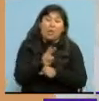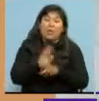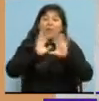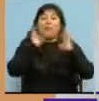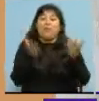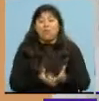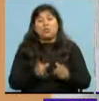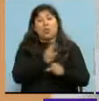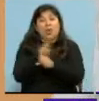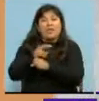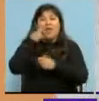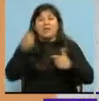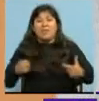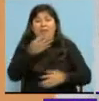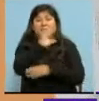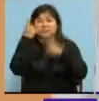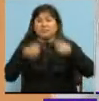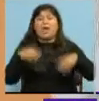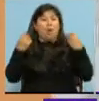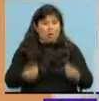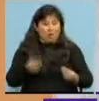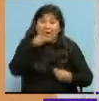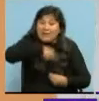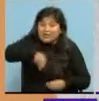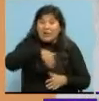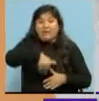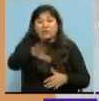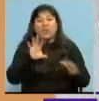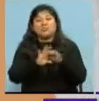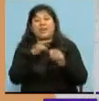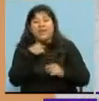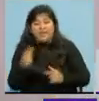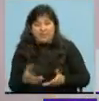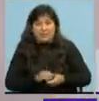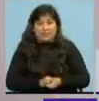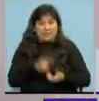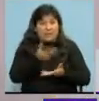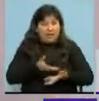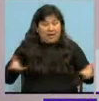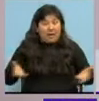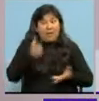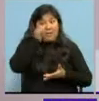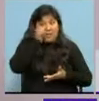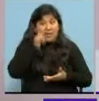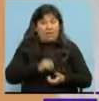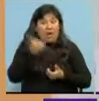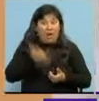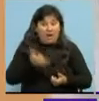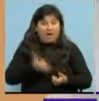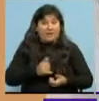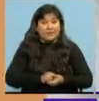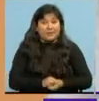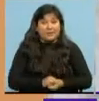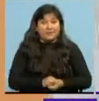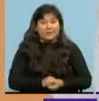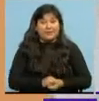futuro de nuestros hijos bien y por supuesto tienen vídeos muy importantes y ustedes siguen sí sí tenemos vídeos